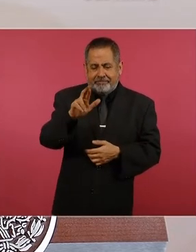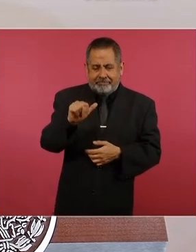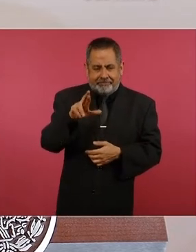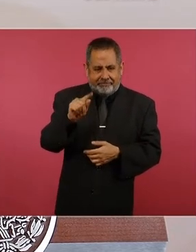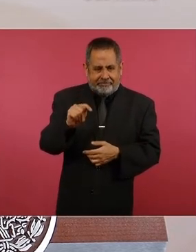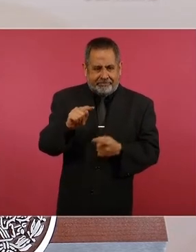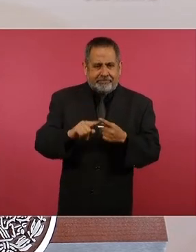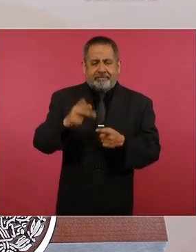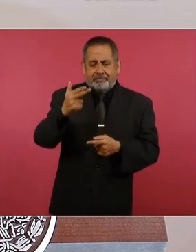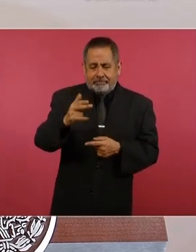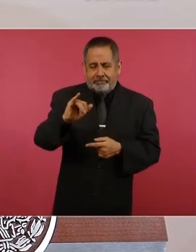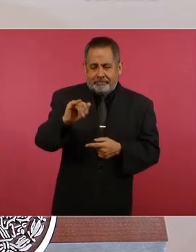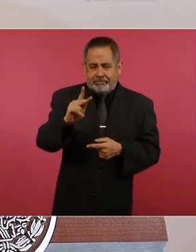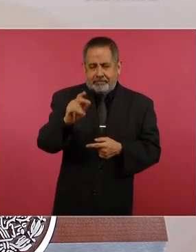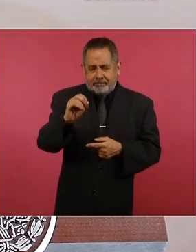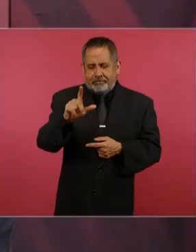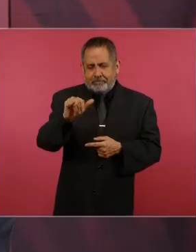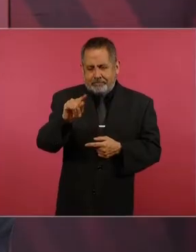Hipólito Gerard.